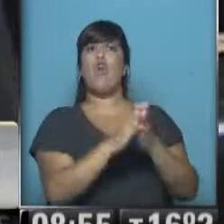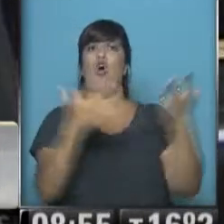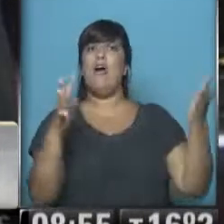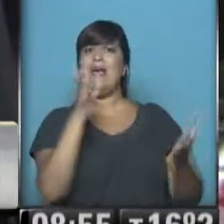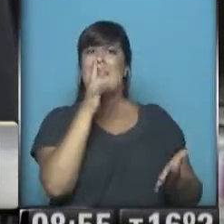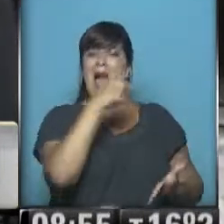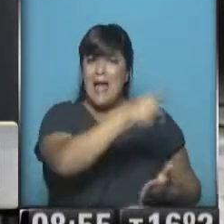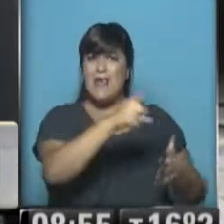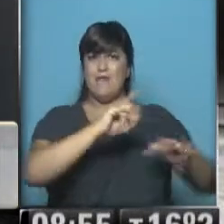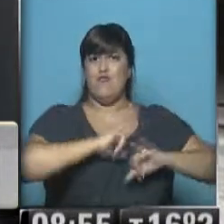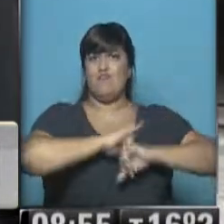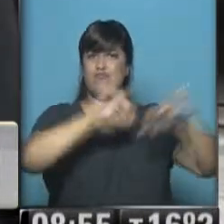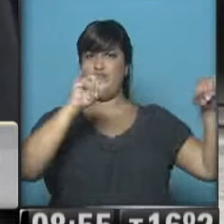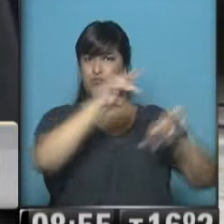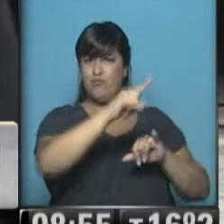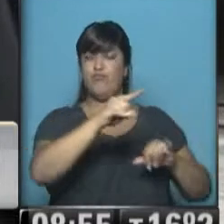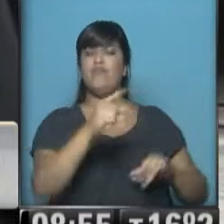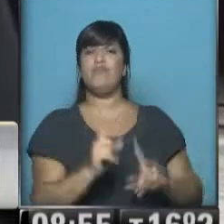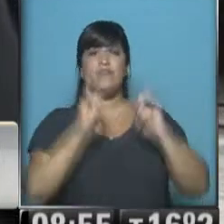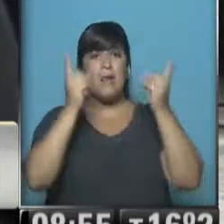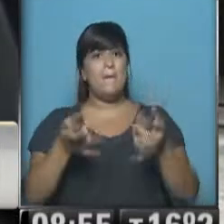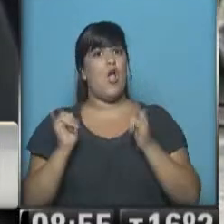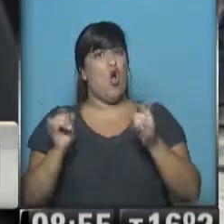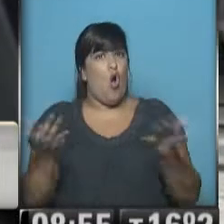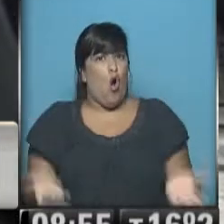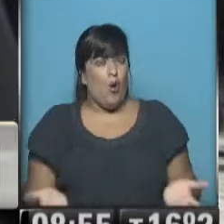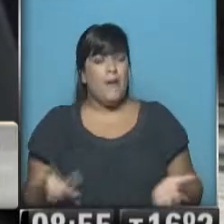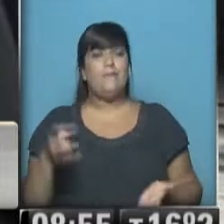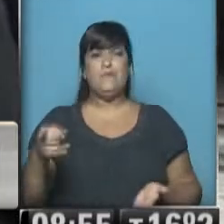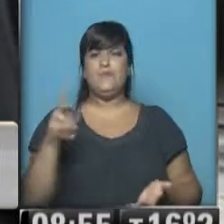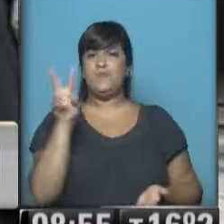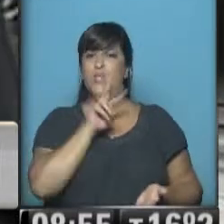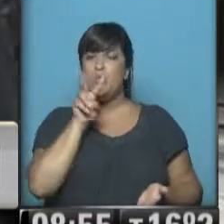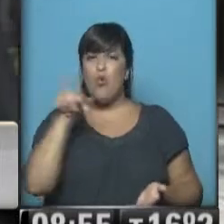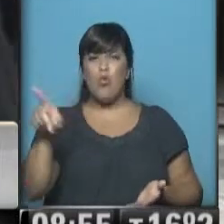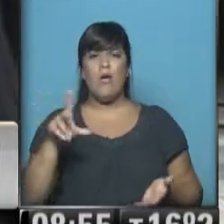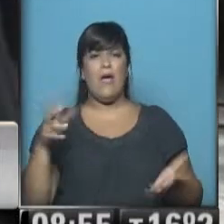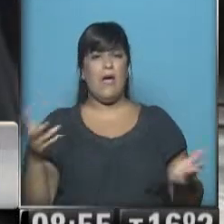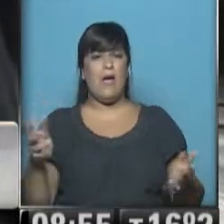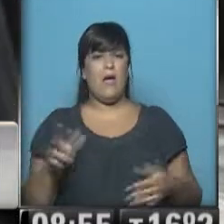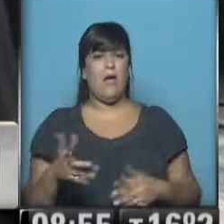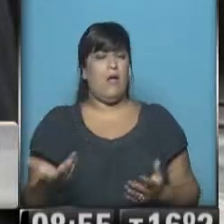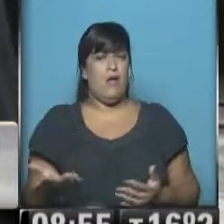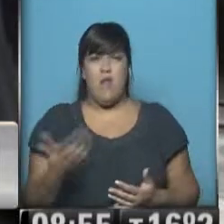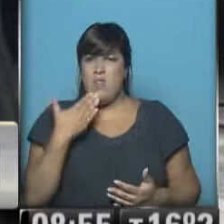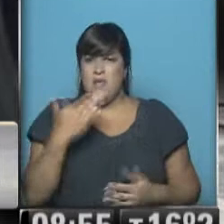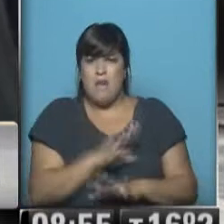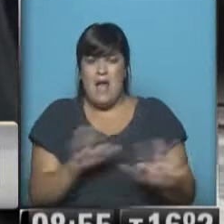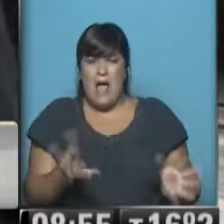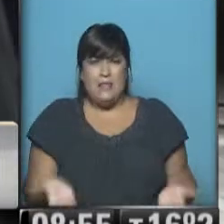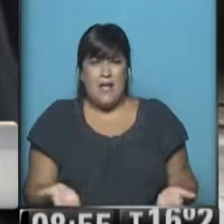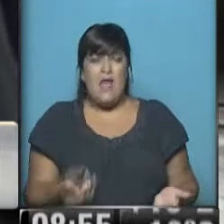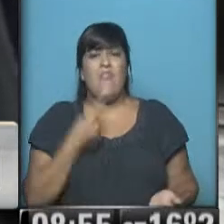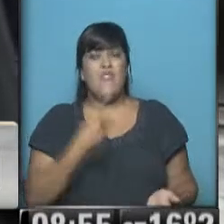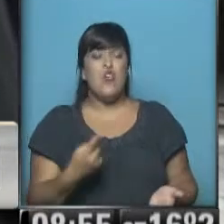esta publicación como con esta joven a la que trató un poco menos que descabellada y dijo además que